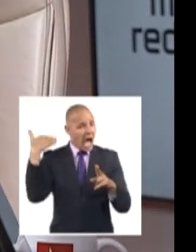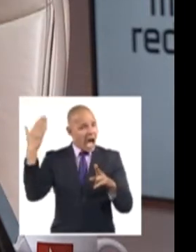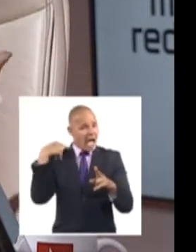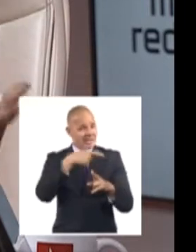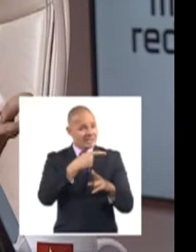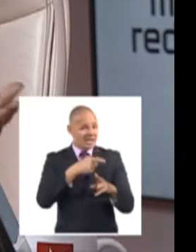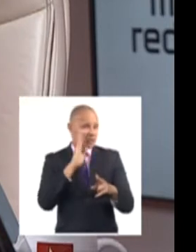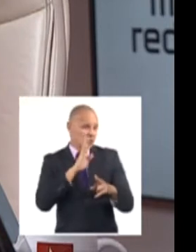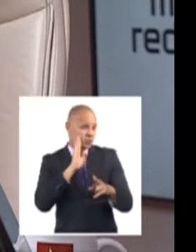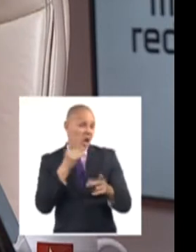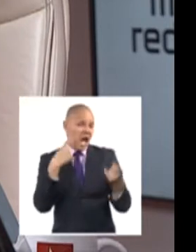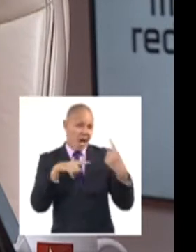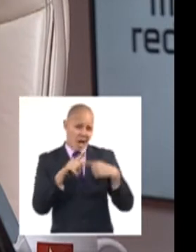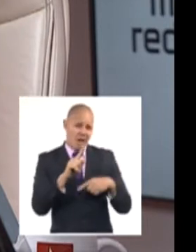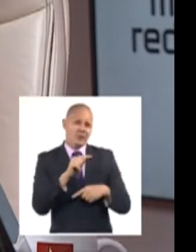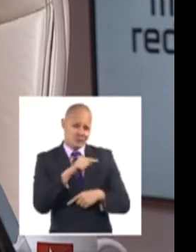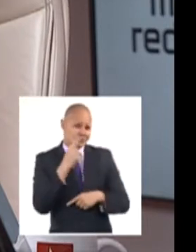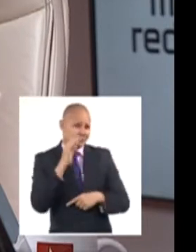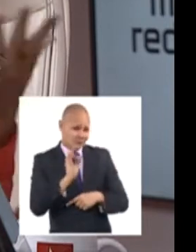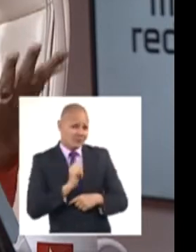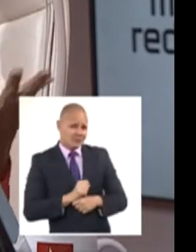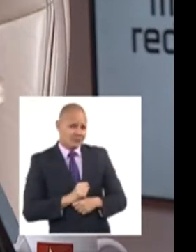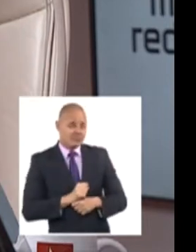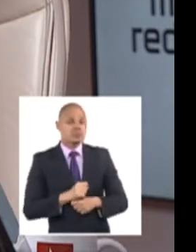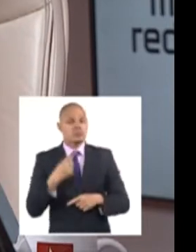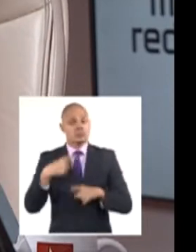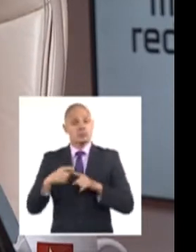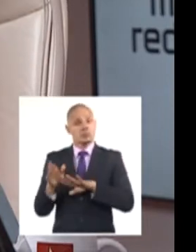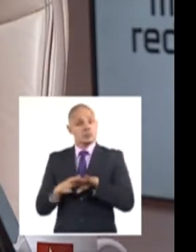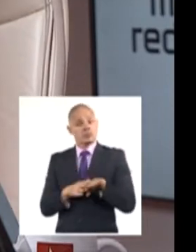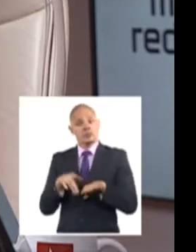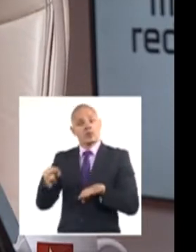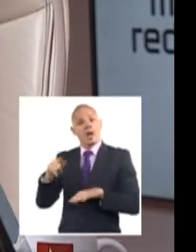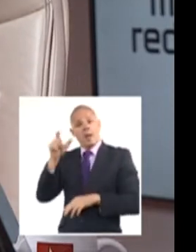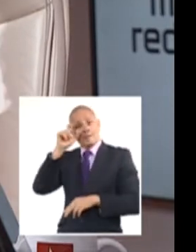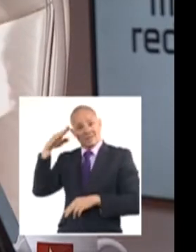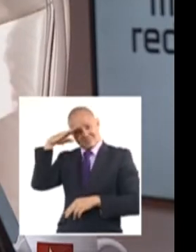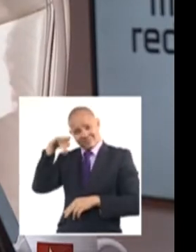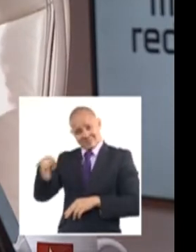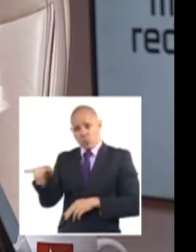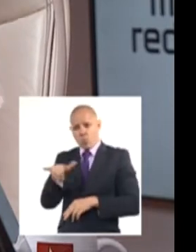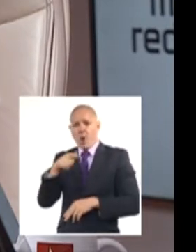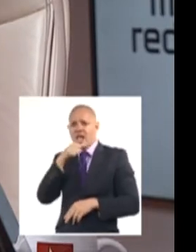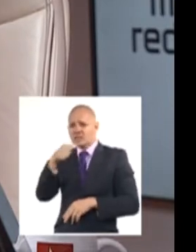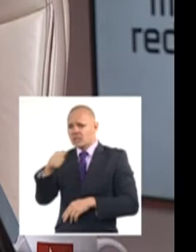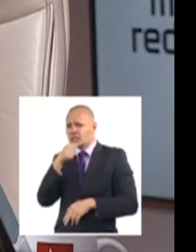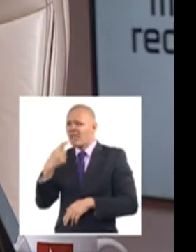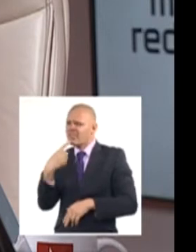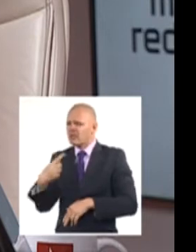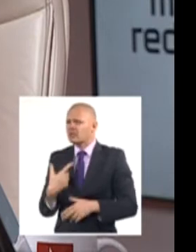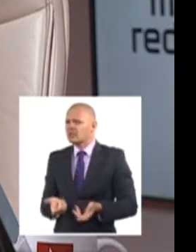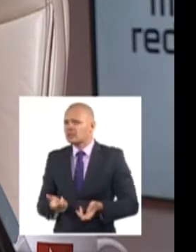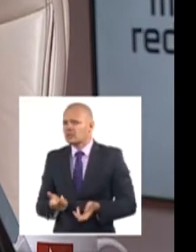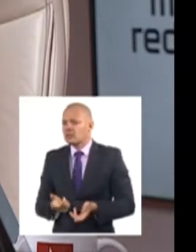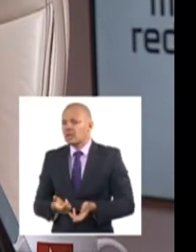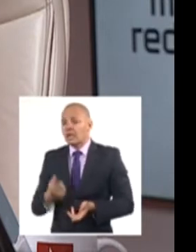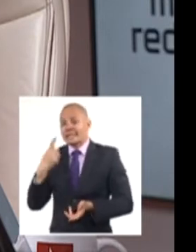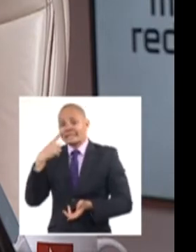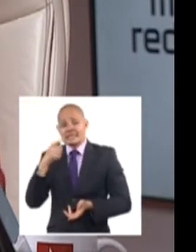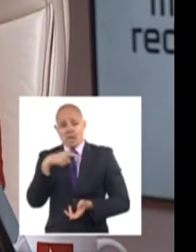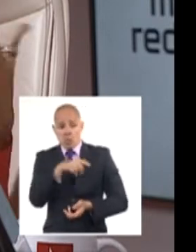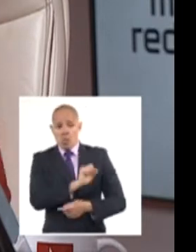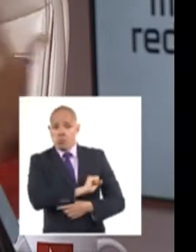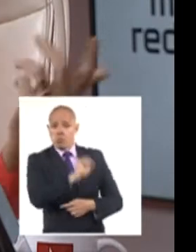el petró ha estado también comentando en otra entrevista que le concedió este mismo diario 'el tiempo' de que sería un dilema si gana las elecciones